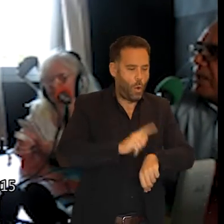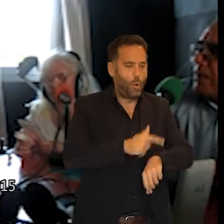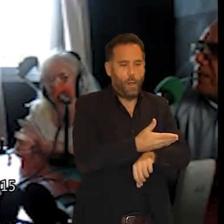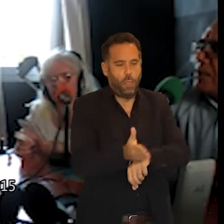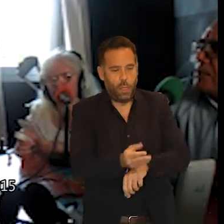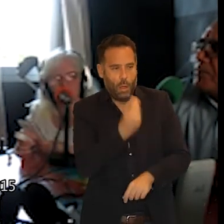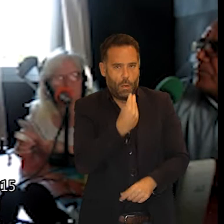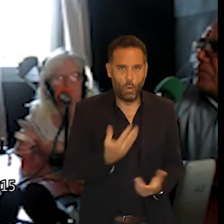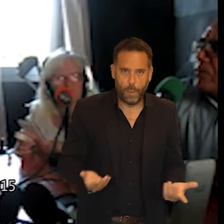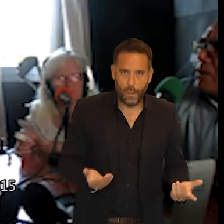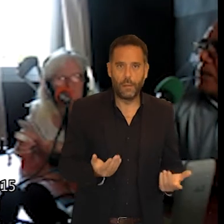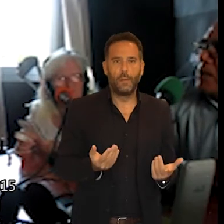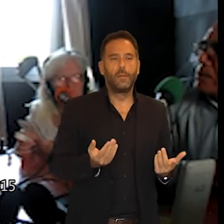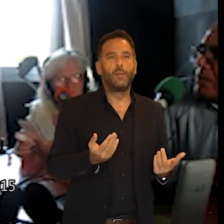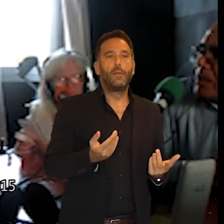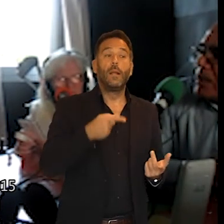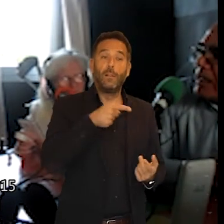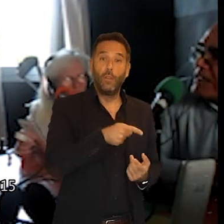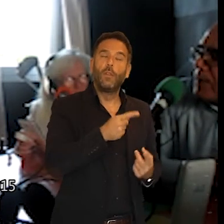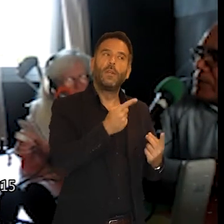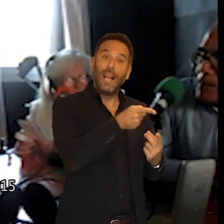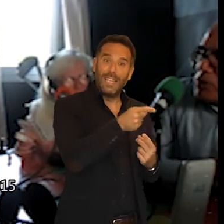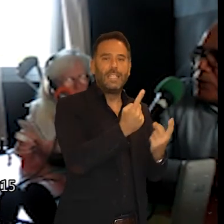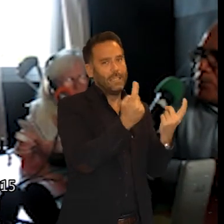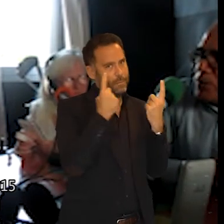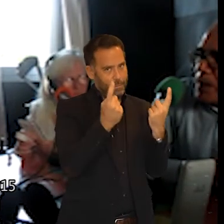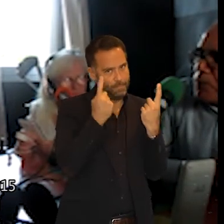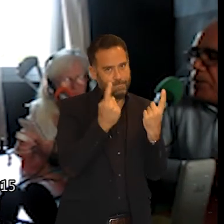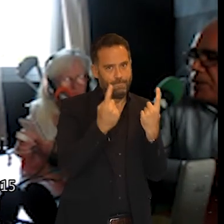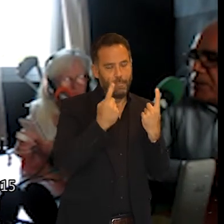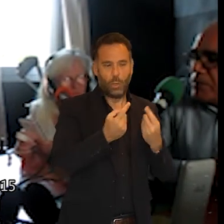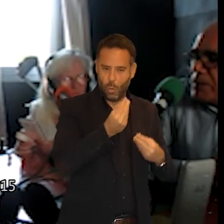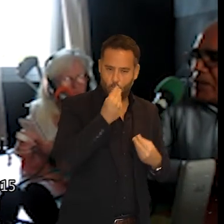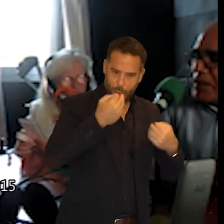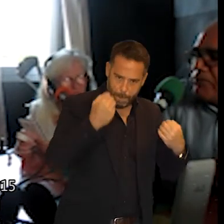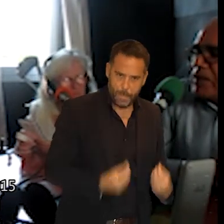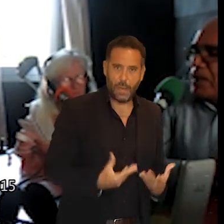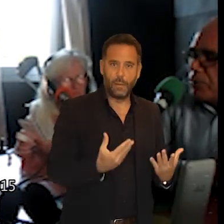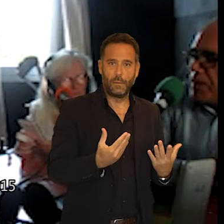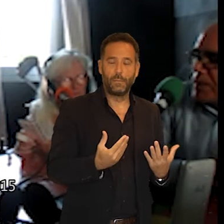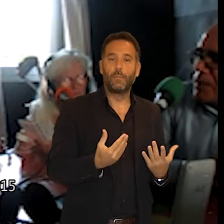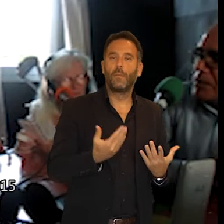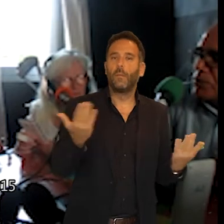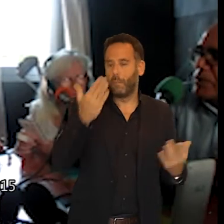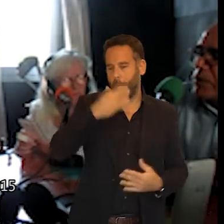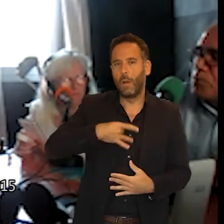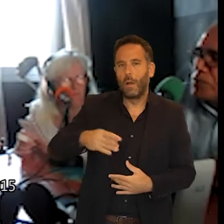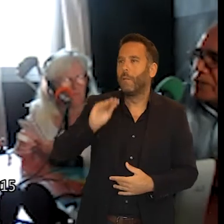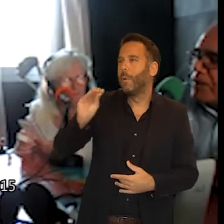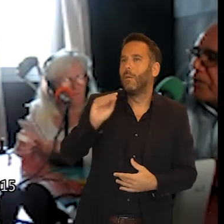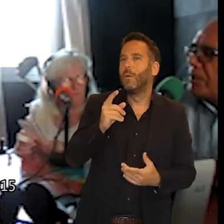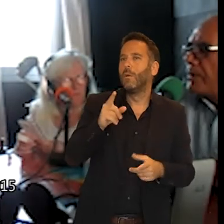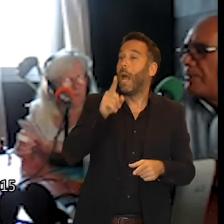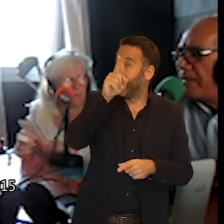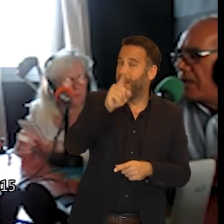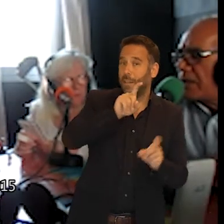comíamos. Y allí te enseña lo que es a comer. Te dicen, por ejemplo, cuál es la mejor forma,